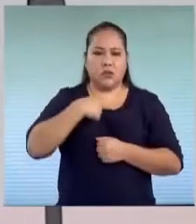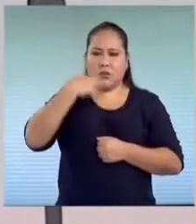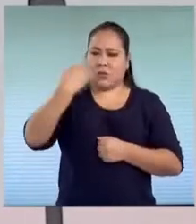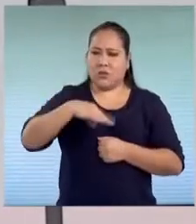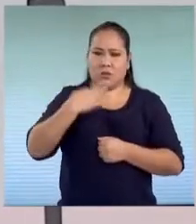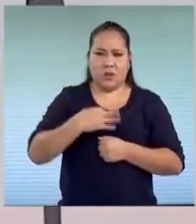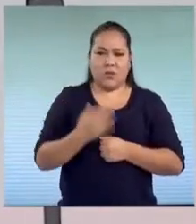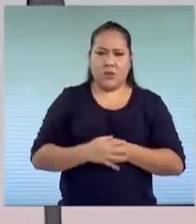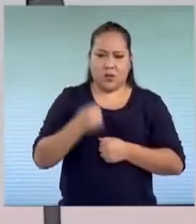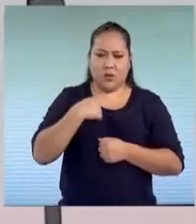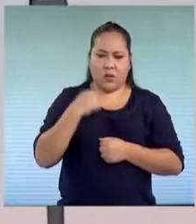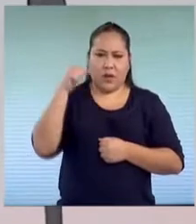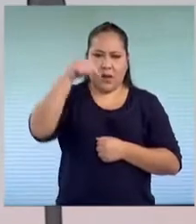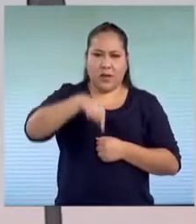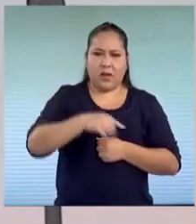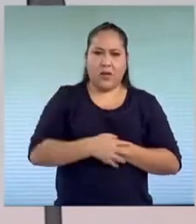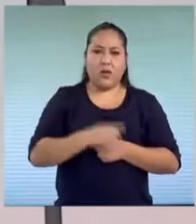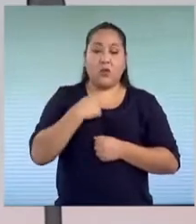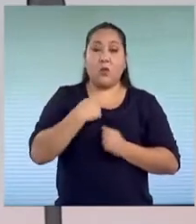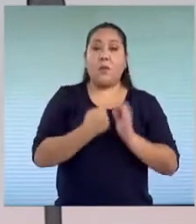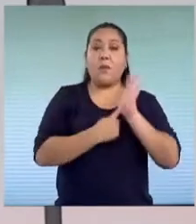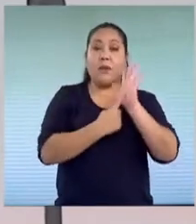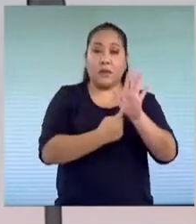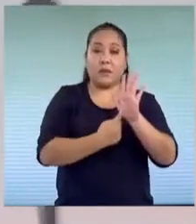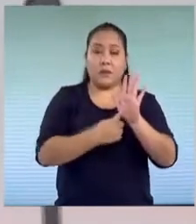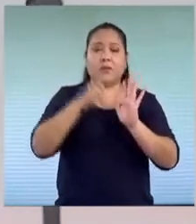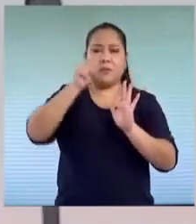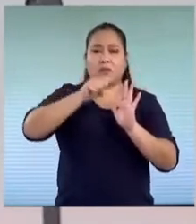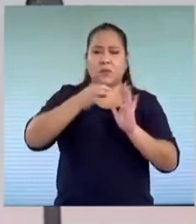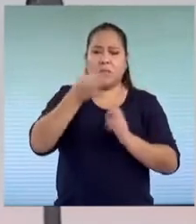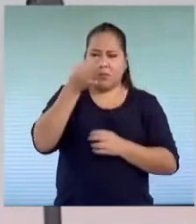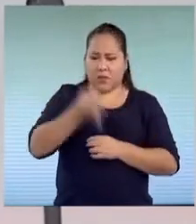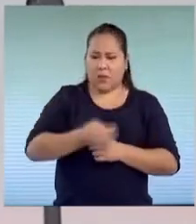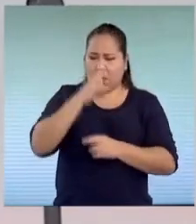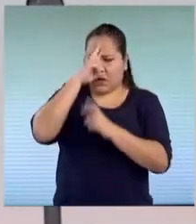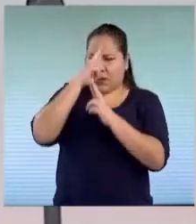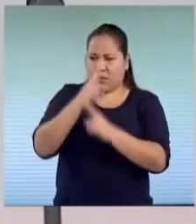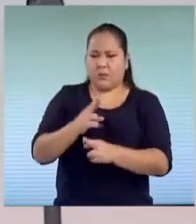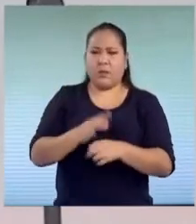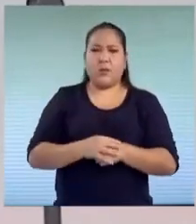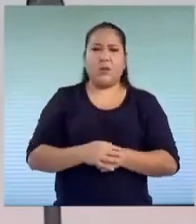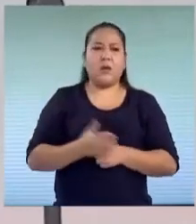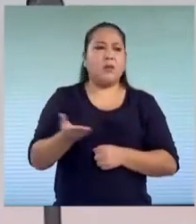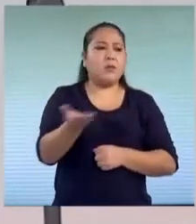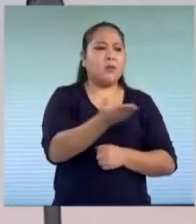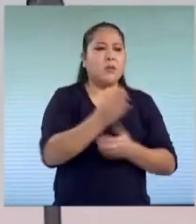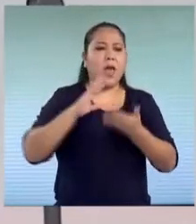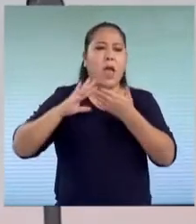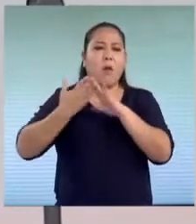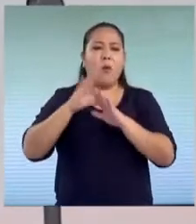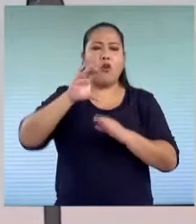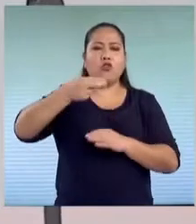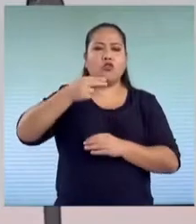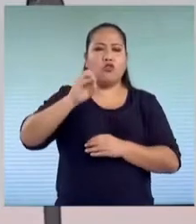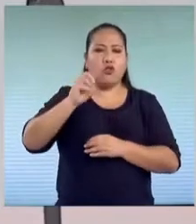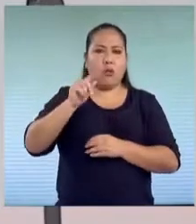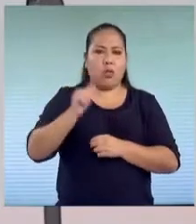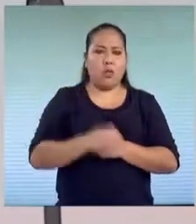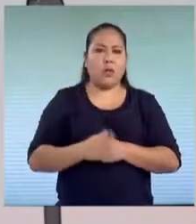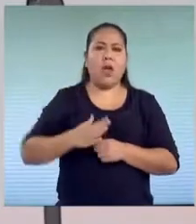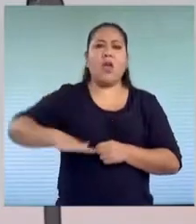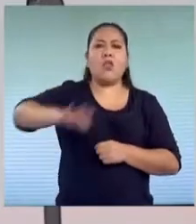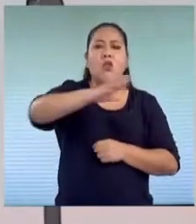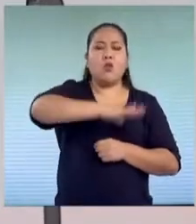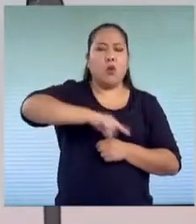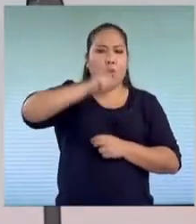siempre, y por eso aquí me presento con absoluto respeto ante el pueblo chotano y ante todo